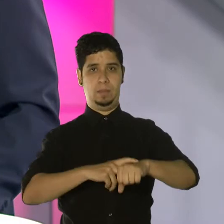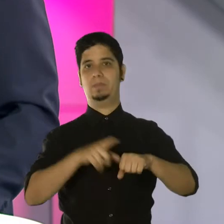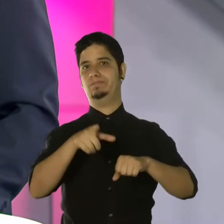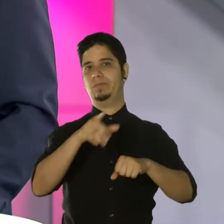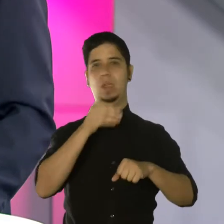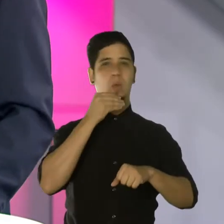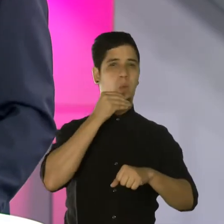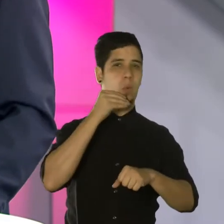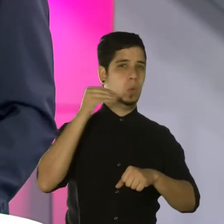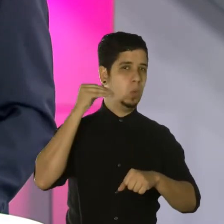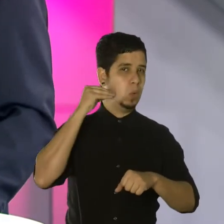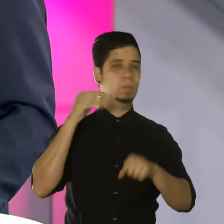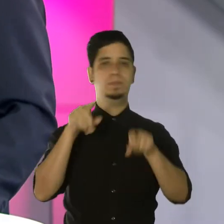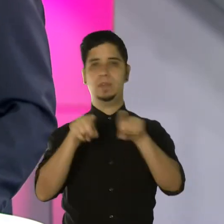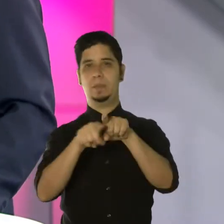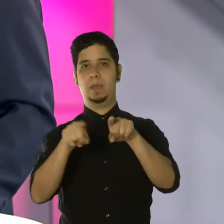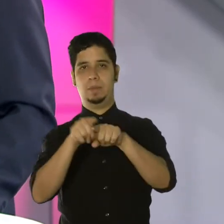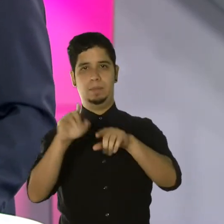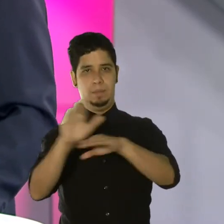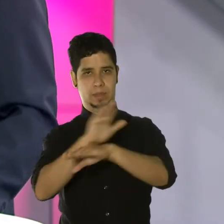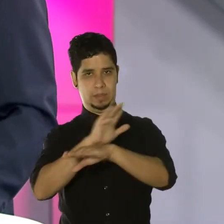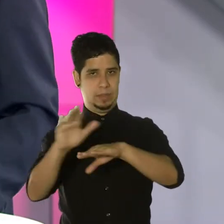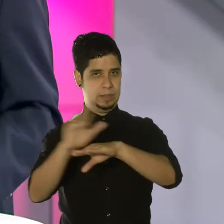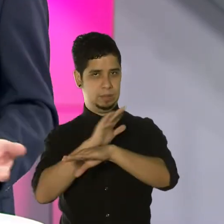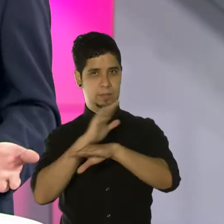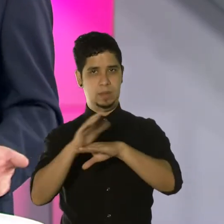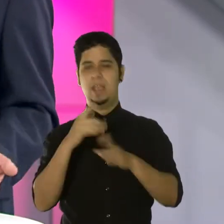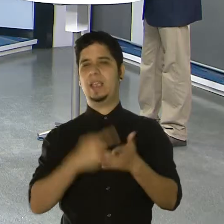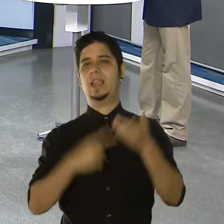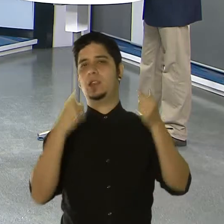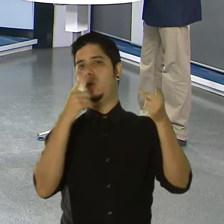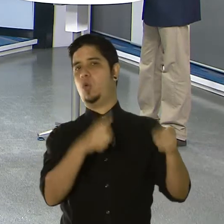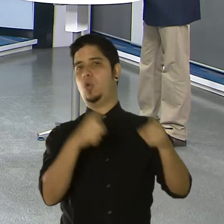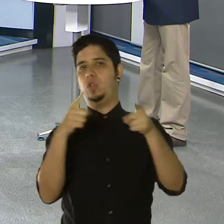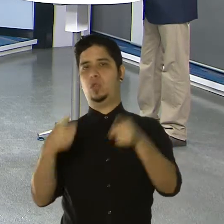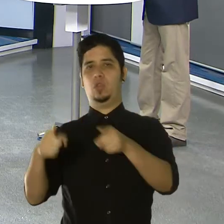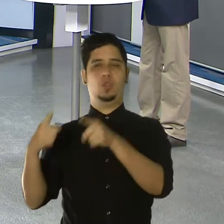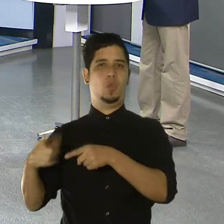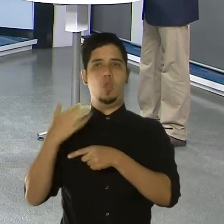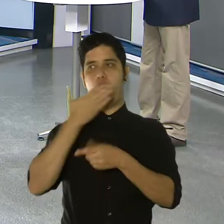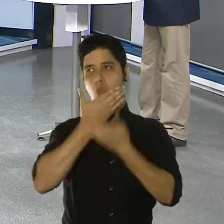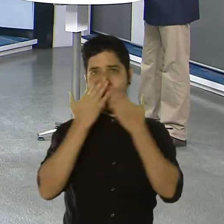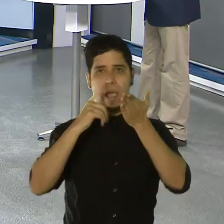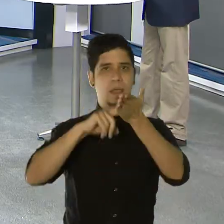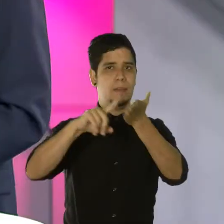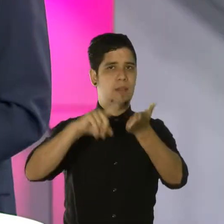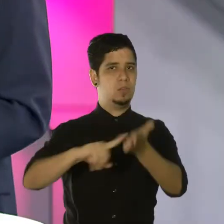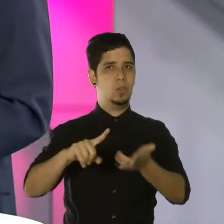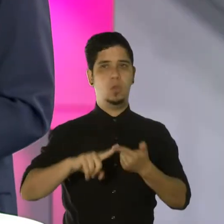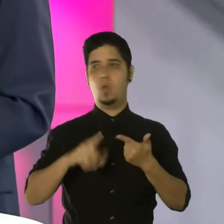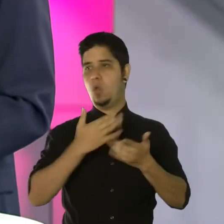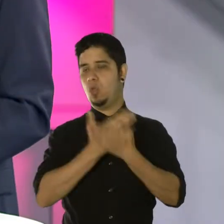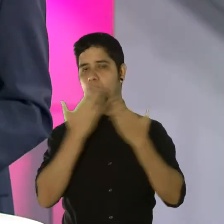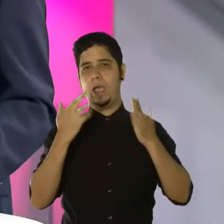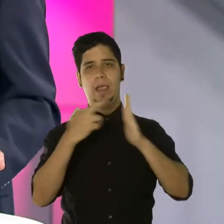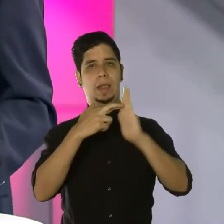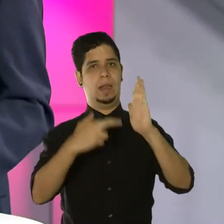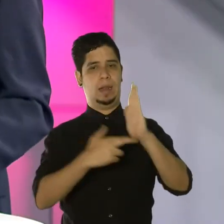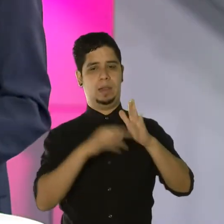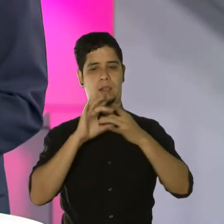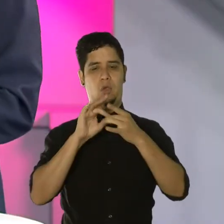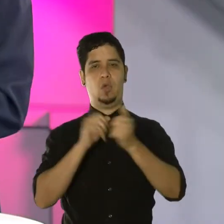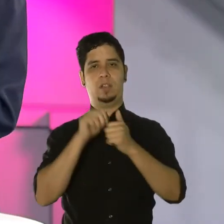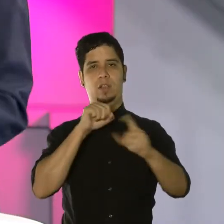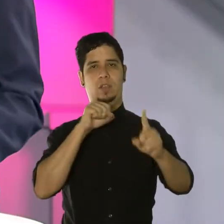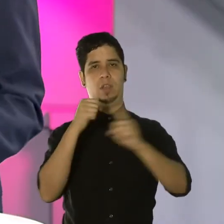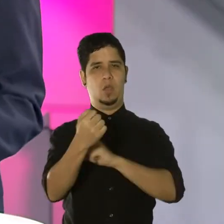como en la industria de productos de alimentos. ¿Qué es lo que está ocurriendo? ¿No hay una inspección, no hay una regulación sobre ese particular? ¿En dónde es